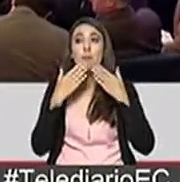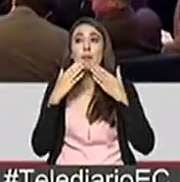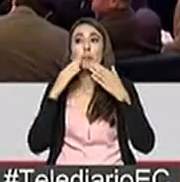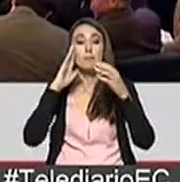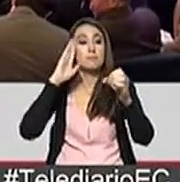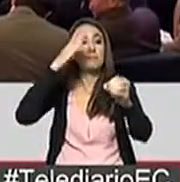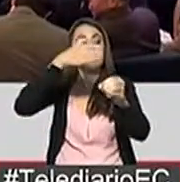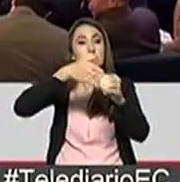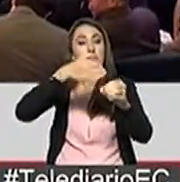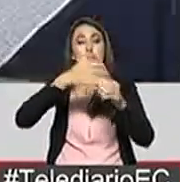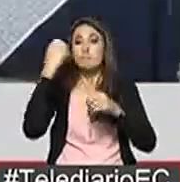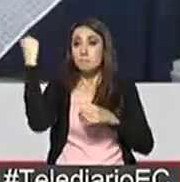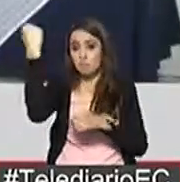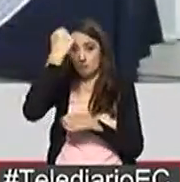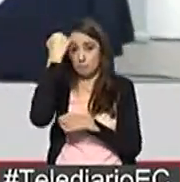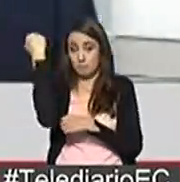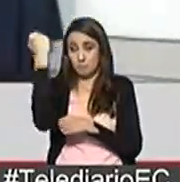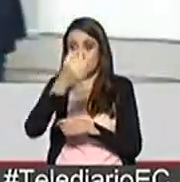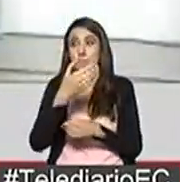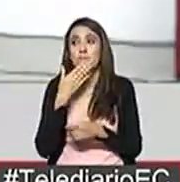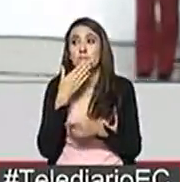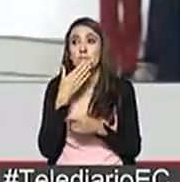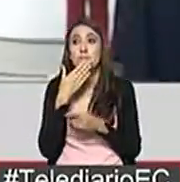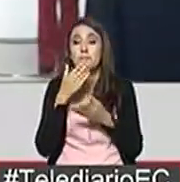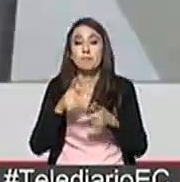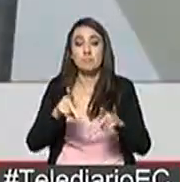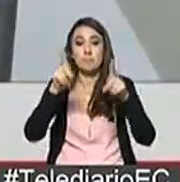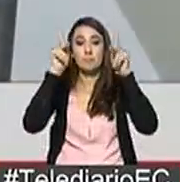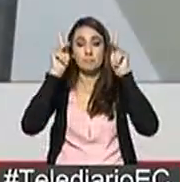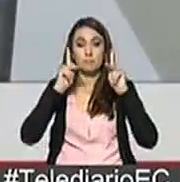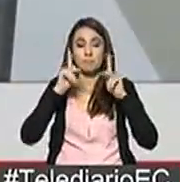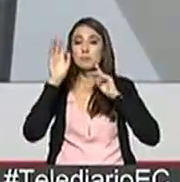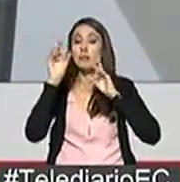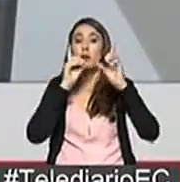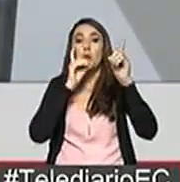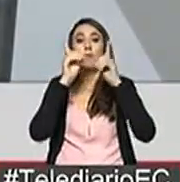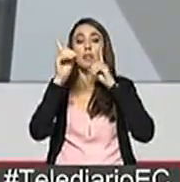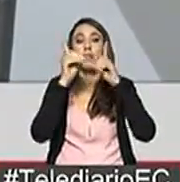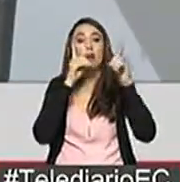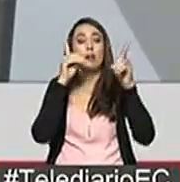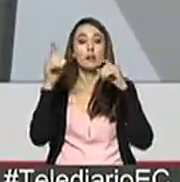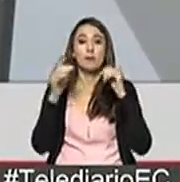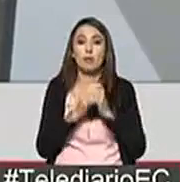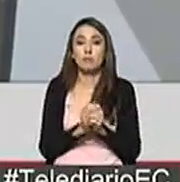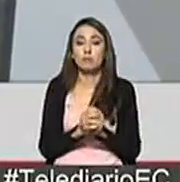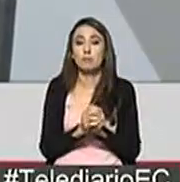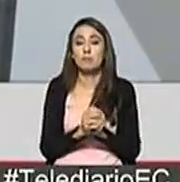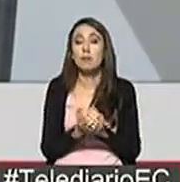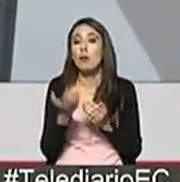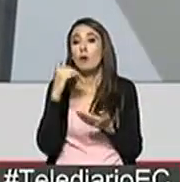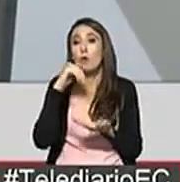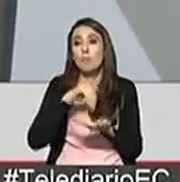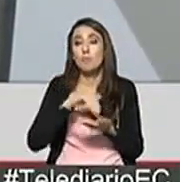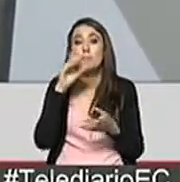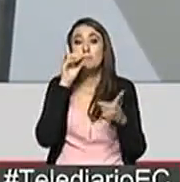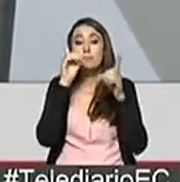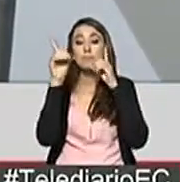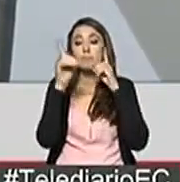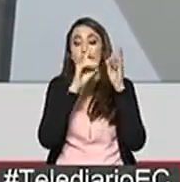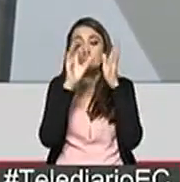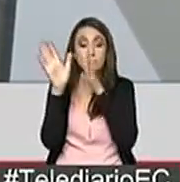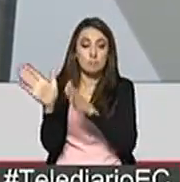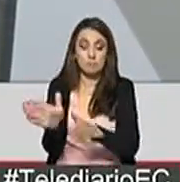de garantizar los derechos, teniendo como puente el diálogo. La comisión no hace una